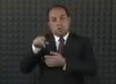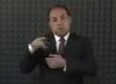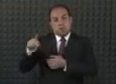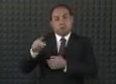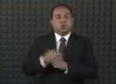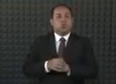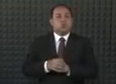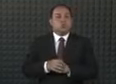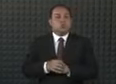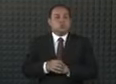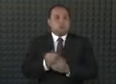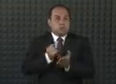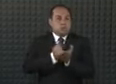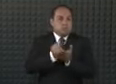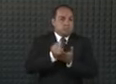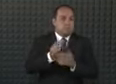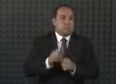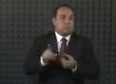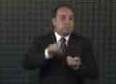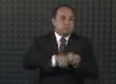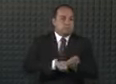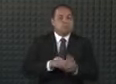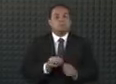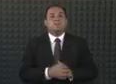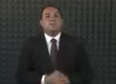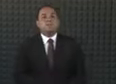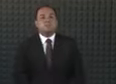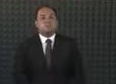están estableciendo.